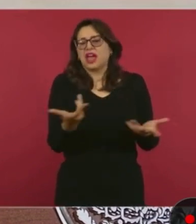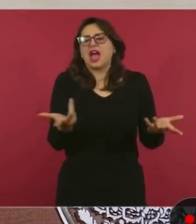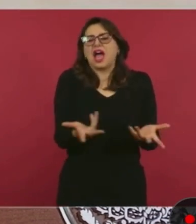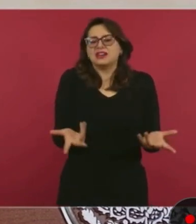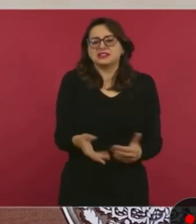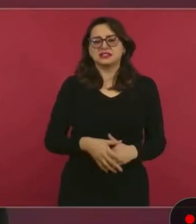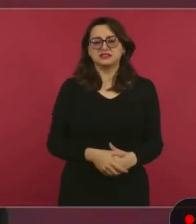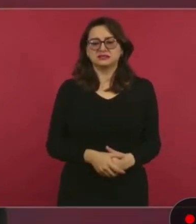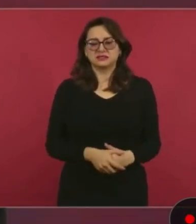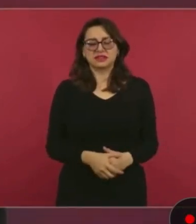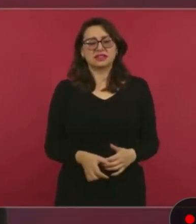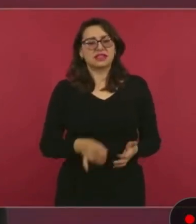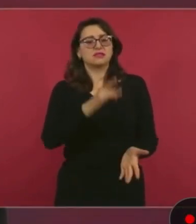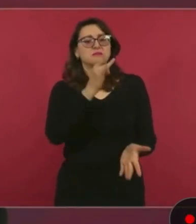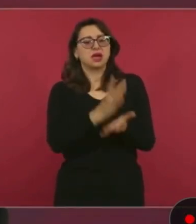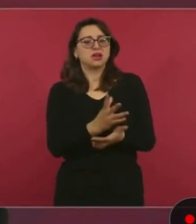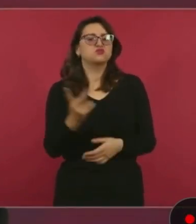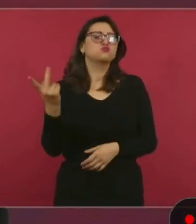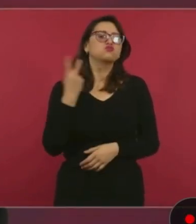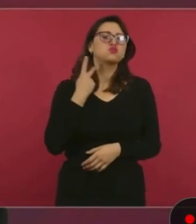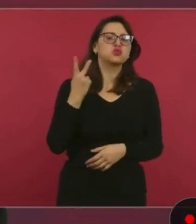de corruptos.